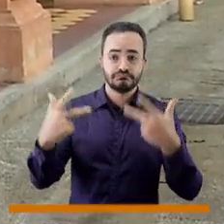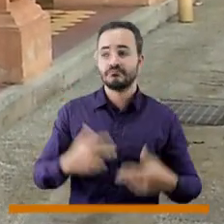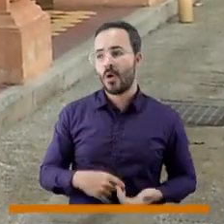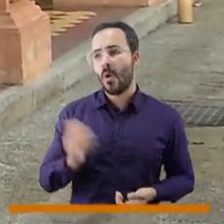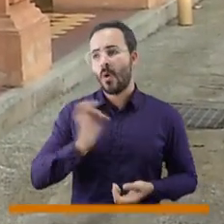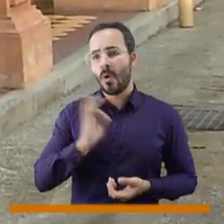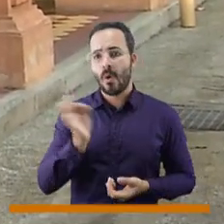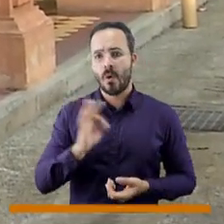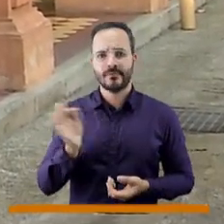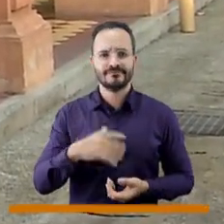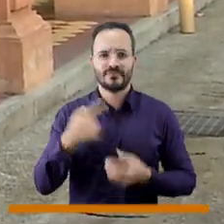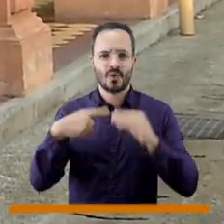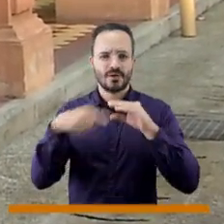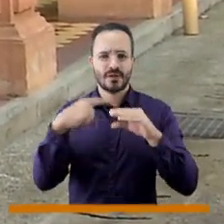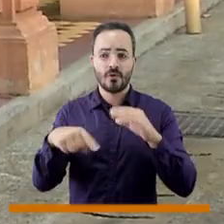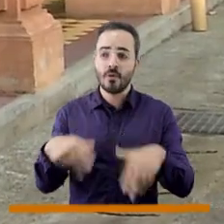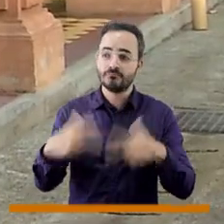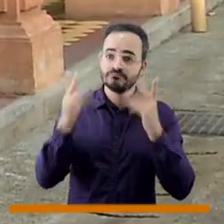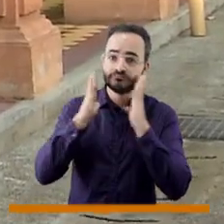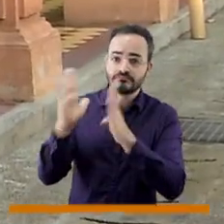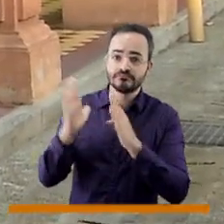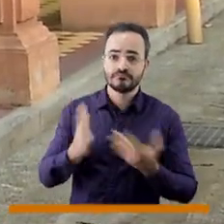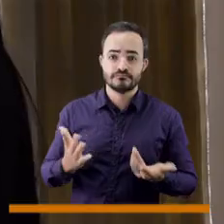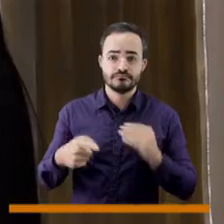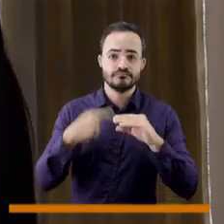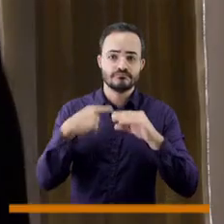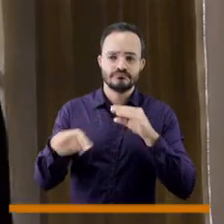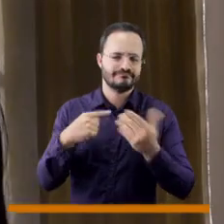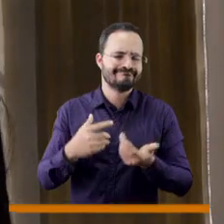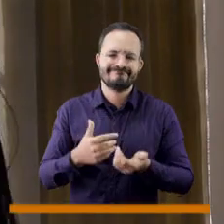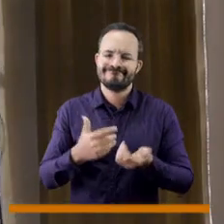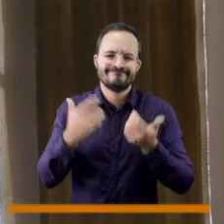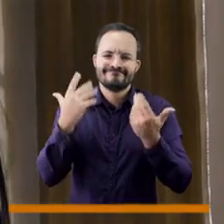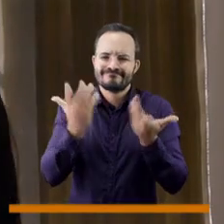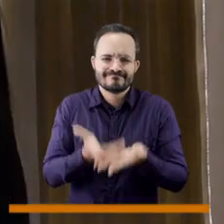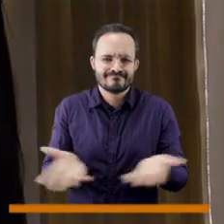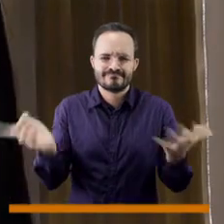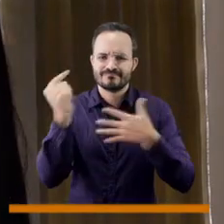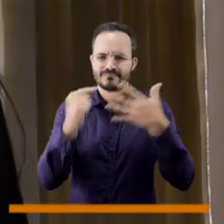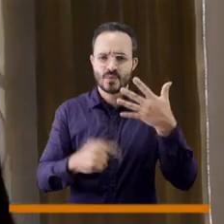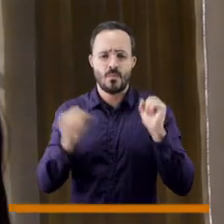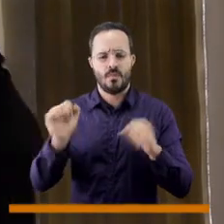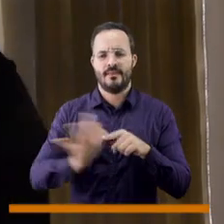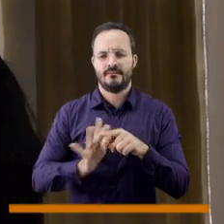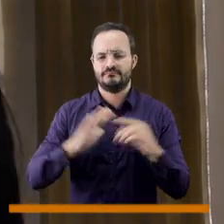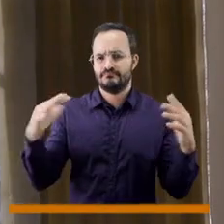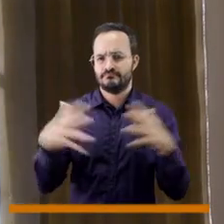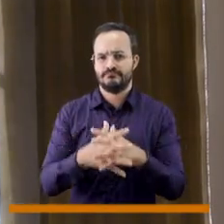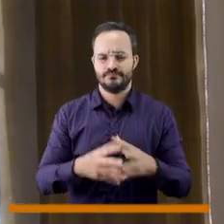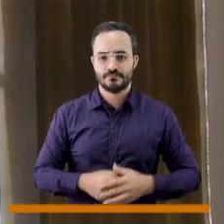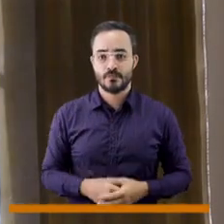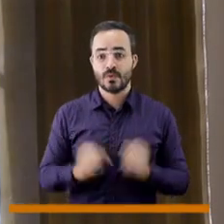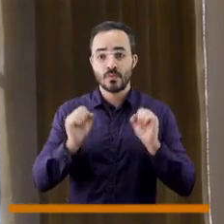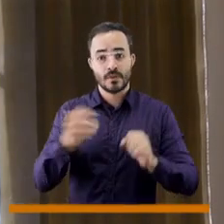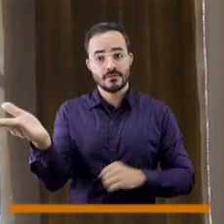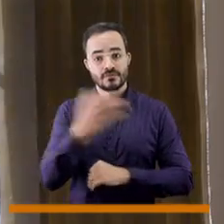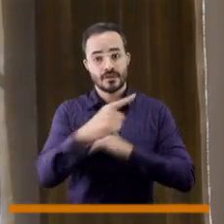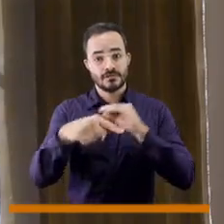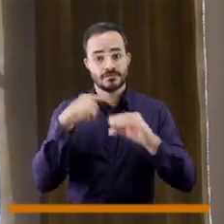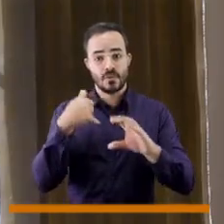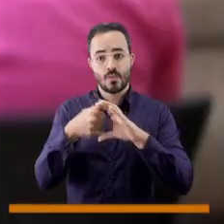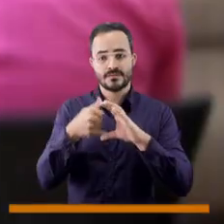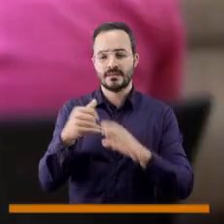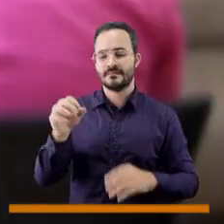WhatsApp, a través de un correo electrónico con una plataforma. Eso es algo que se puede implementar.